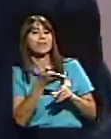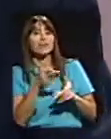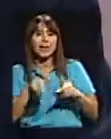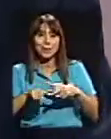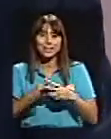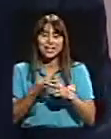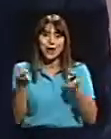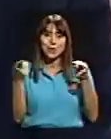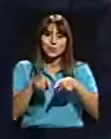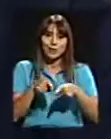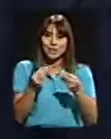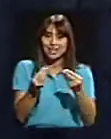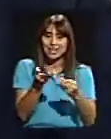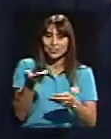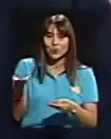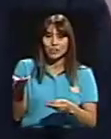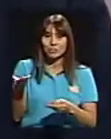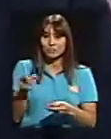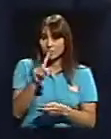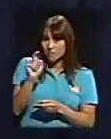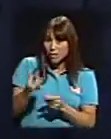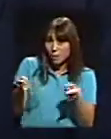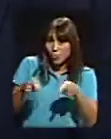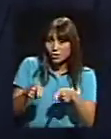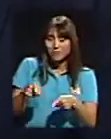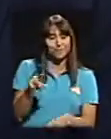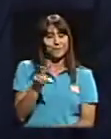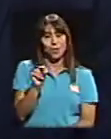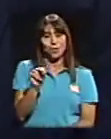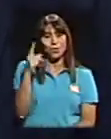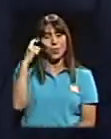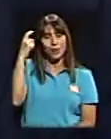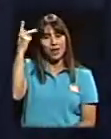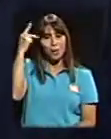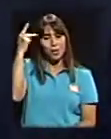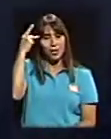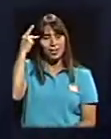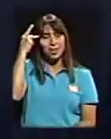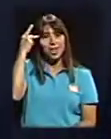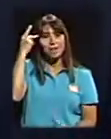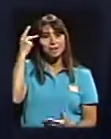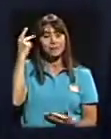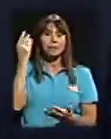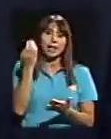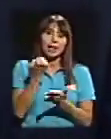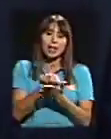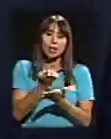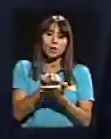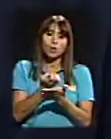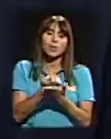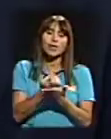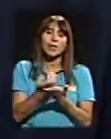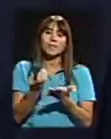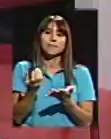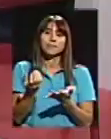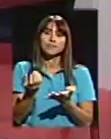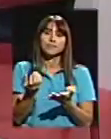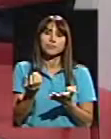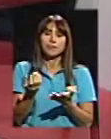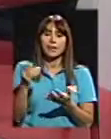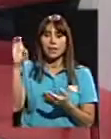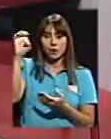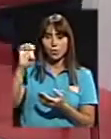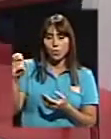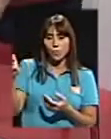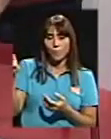cosas. ¿Va a ocurrir? Yo creo que no, porque la política, de nuevo, la economía, al igual y todavía más importante en